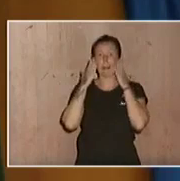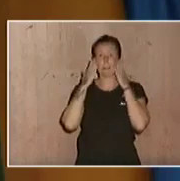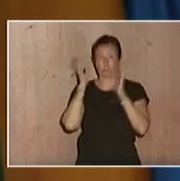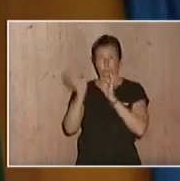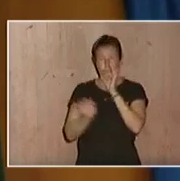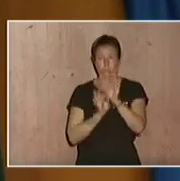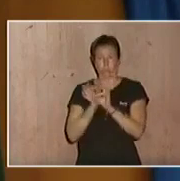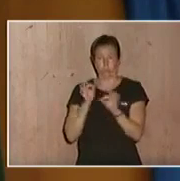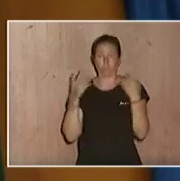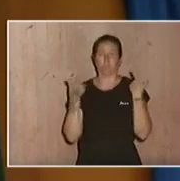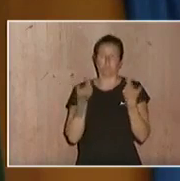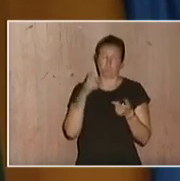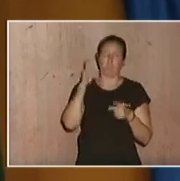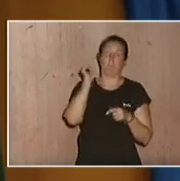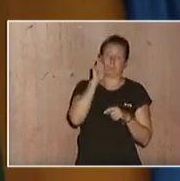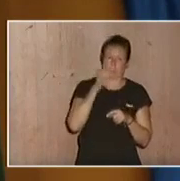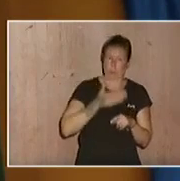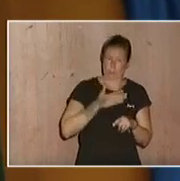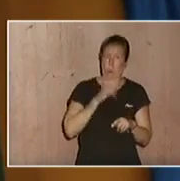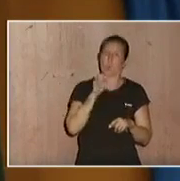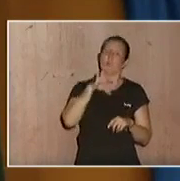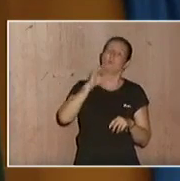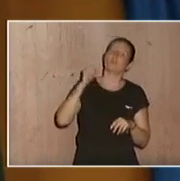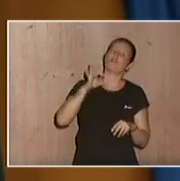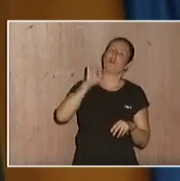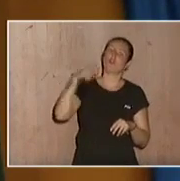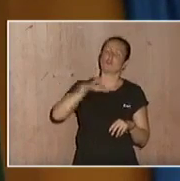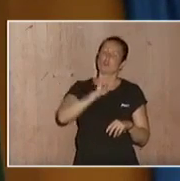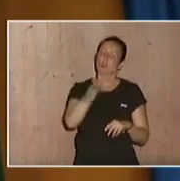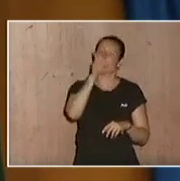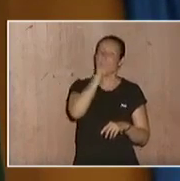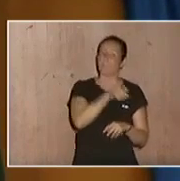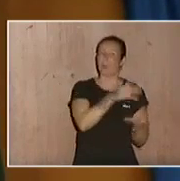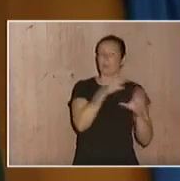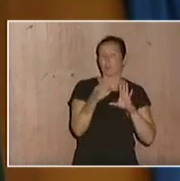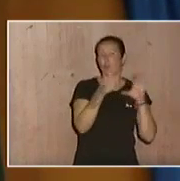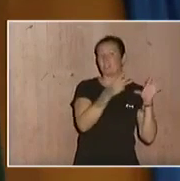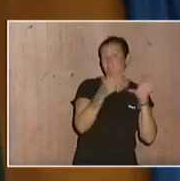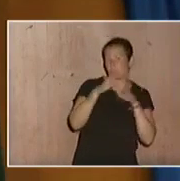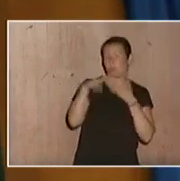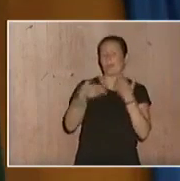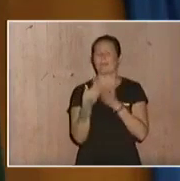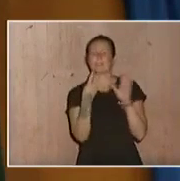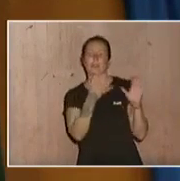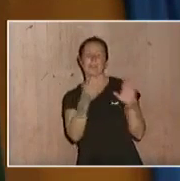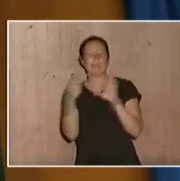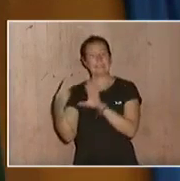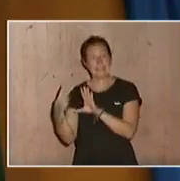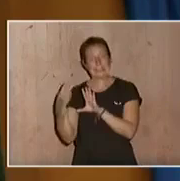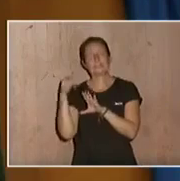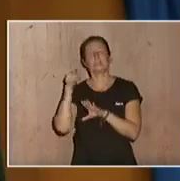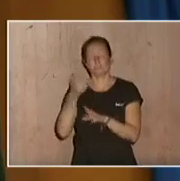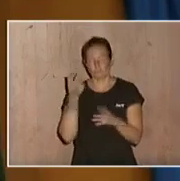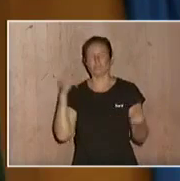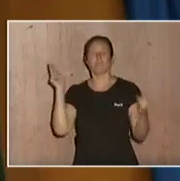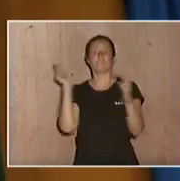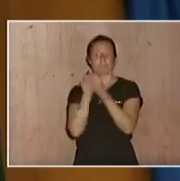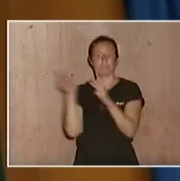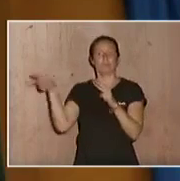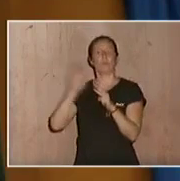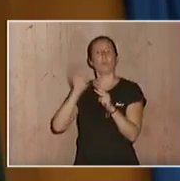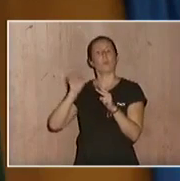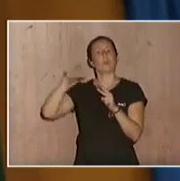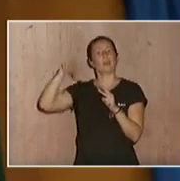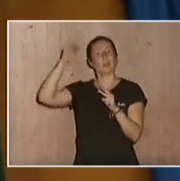Corchón, profesor de esta casa, entre 1988 y 1997, conoció a William y